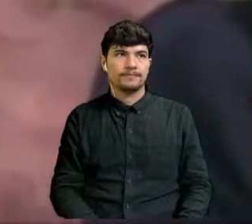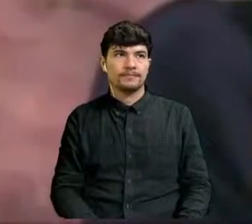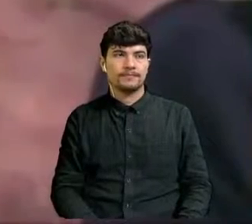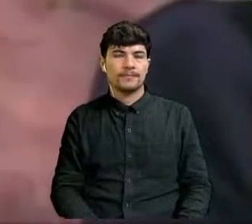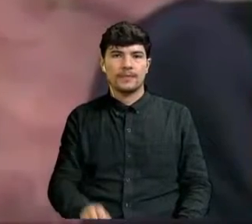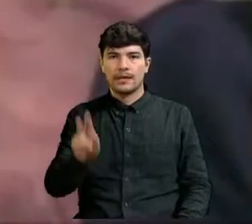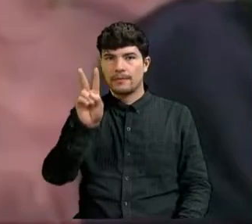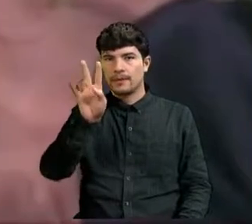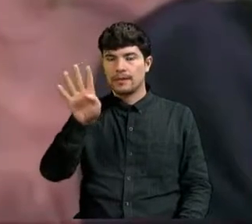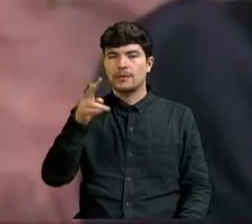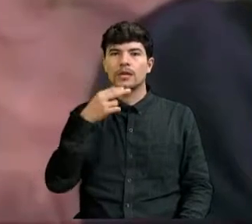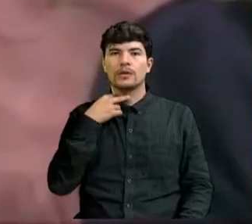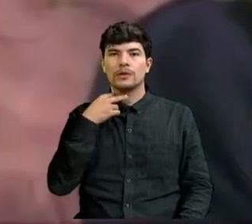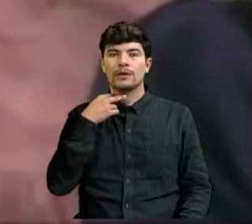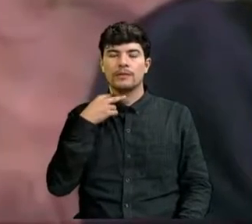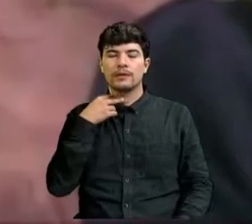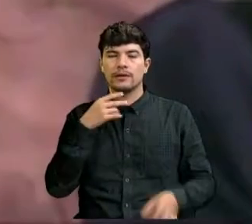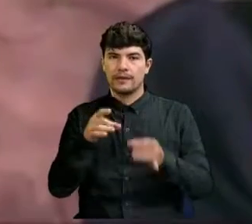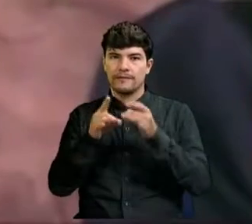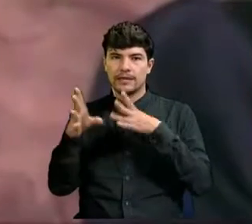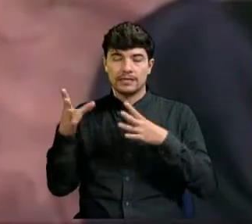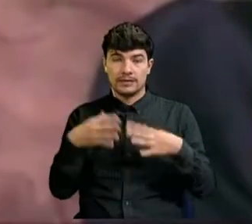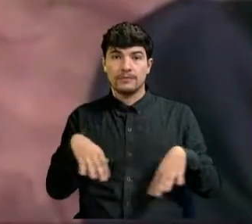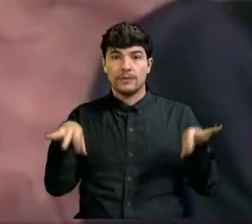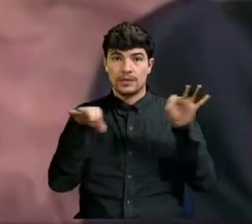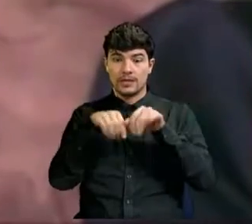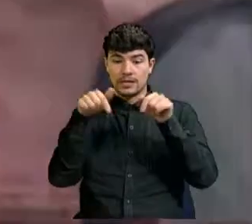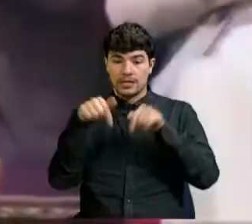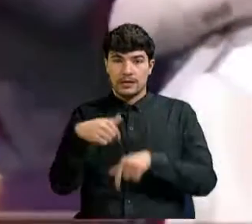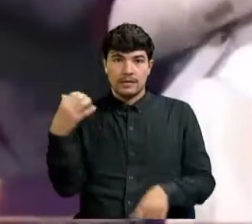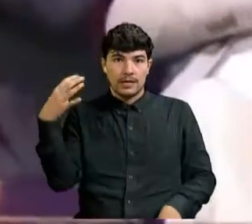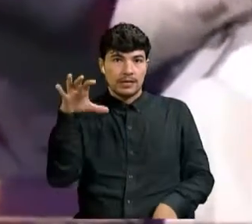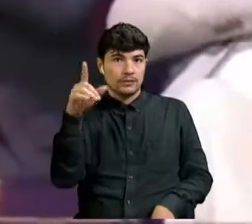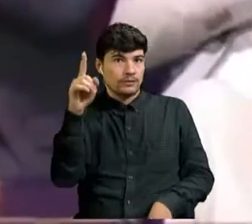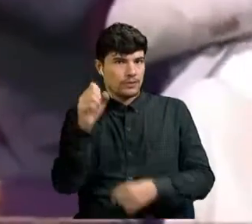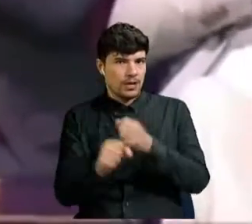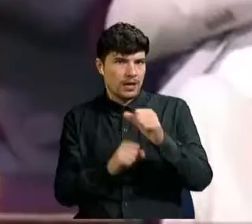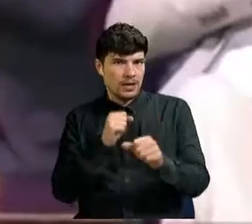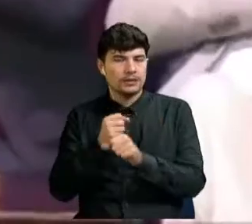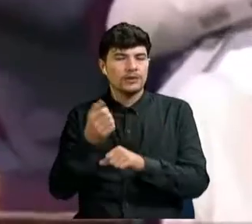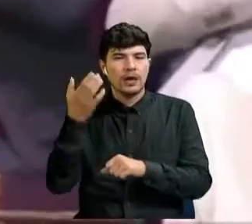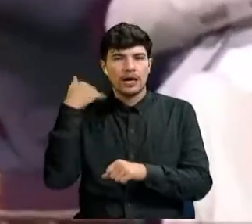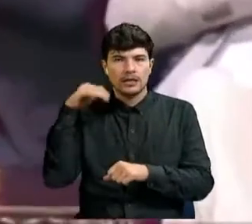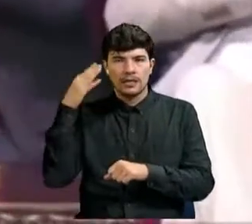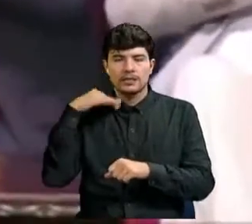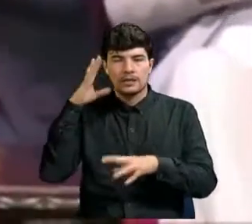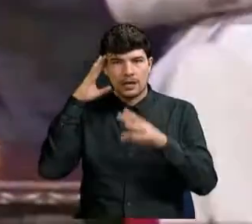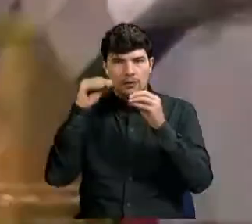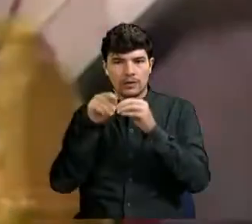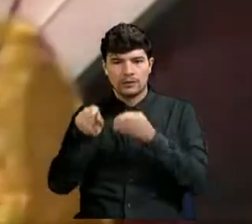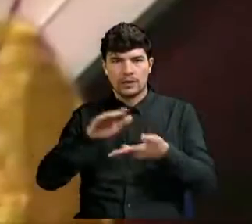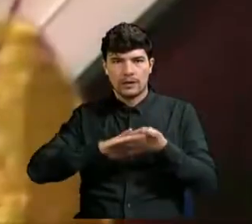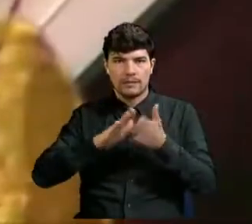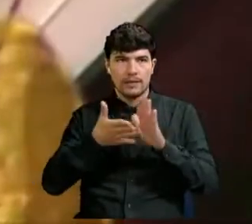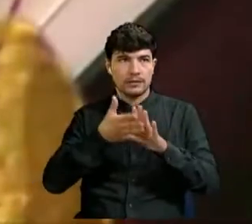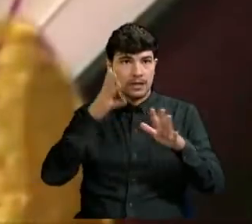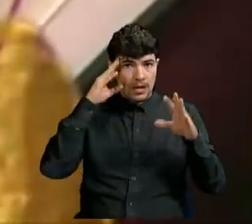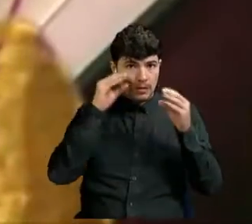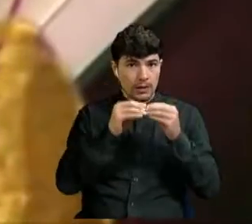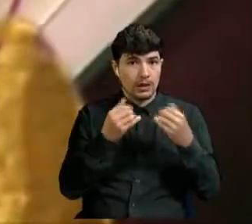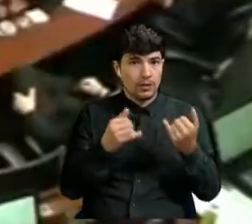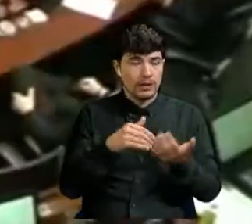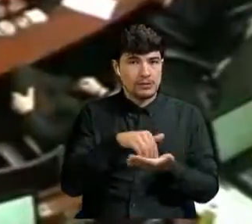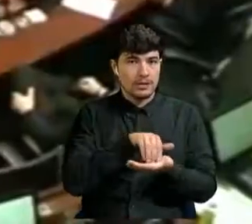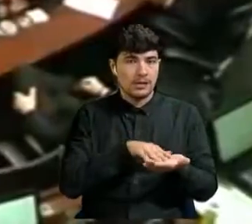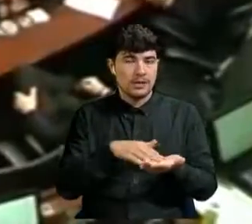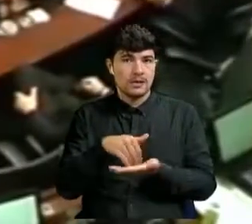El 24 de noviembre será una fecha memorable para el país, pues hace un año se firmó el acuerdo de paz. Acuerdo que se encuentra en el